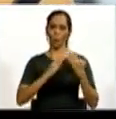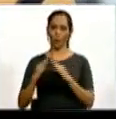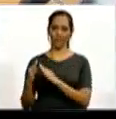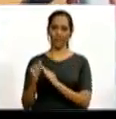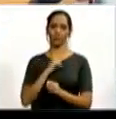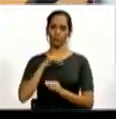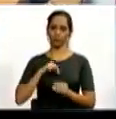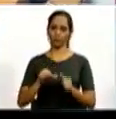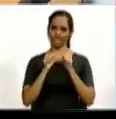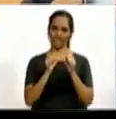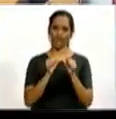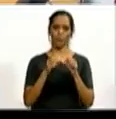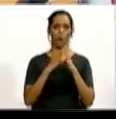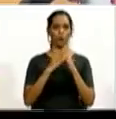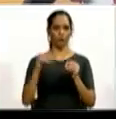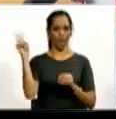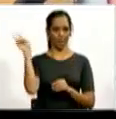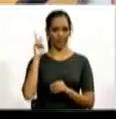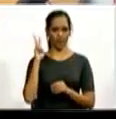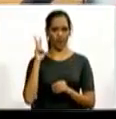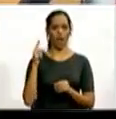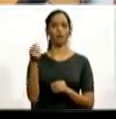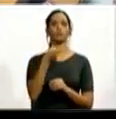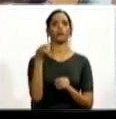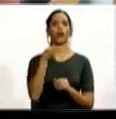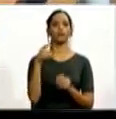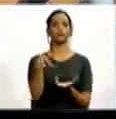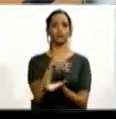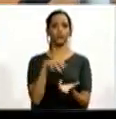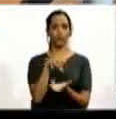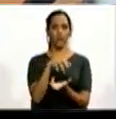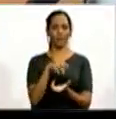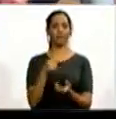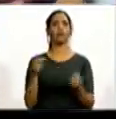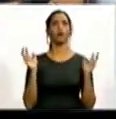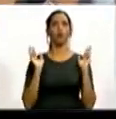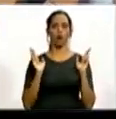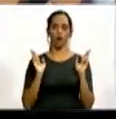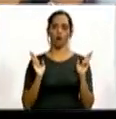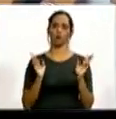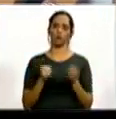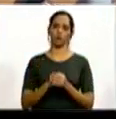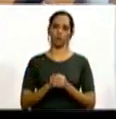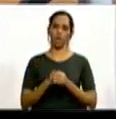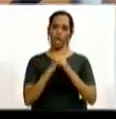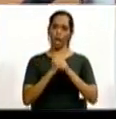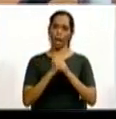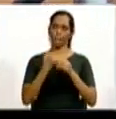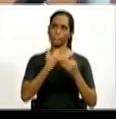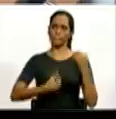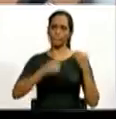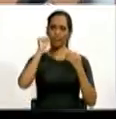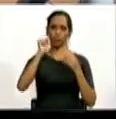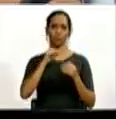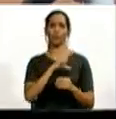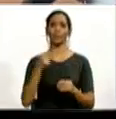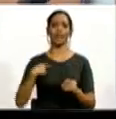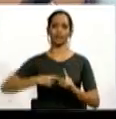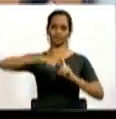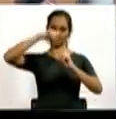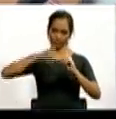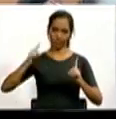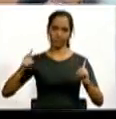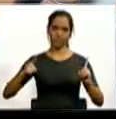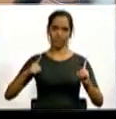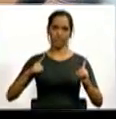Nosotros seguiremos por toda Venezuela buscando estos problemas, y ojalá el presidente Nicolás Maduro no tenga que meter otro corrientazo